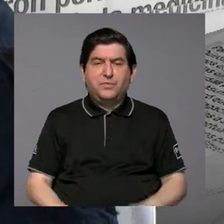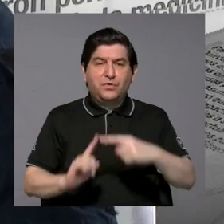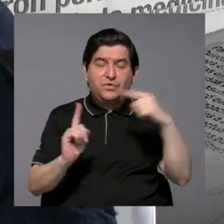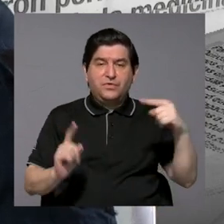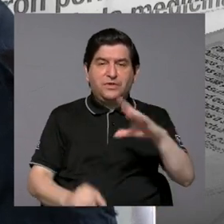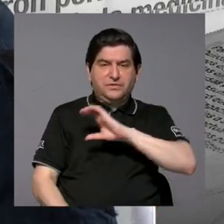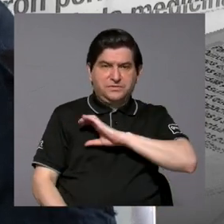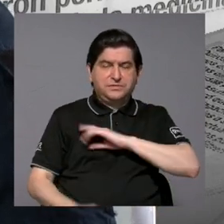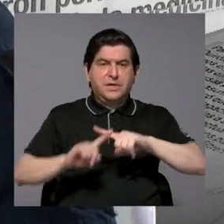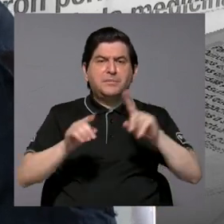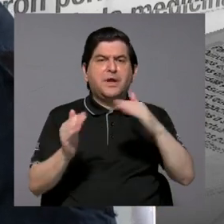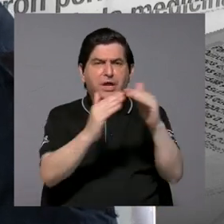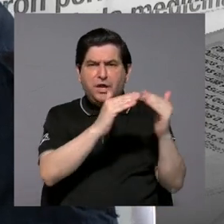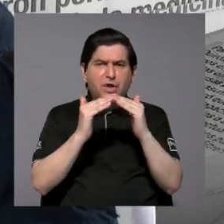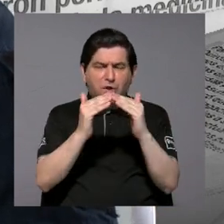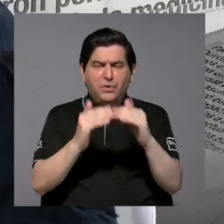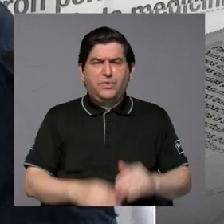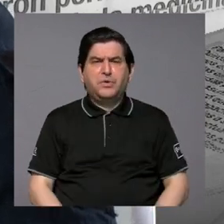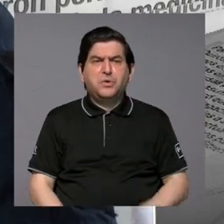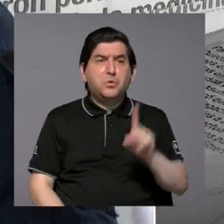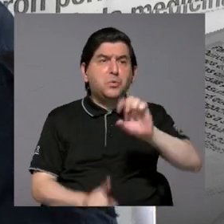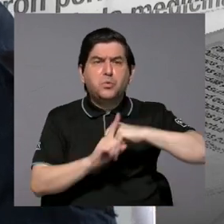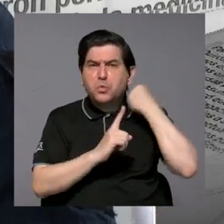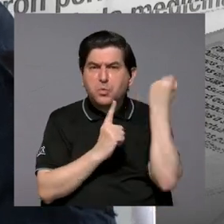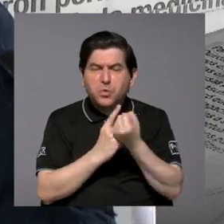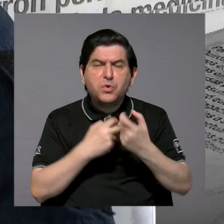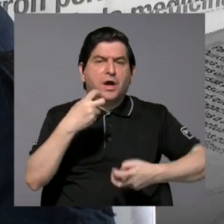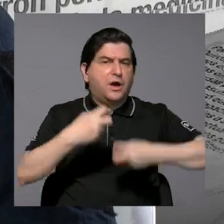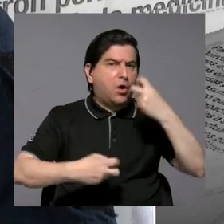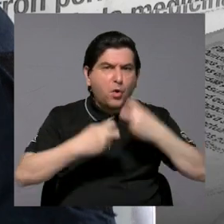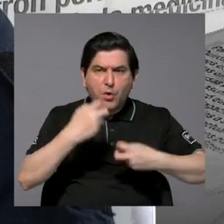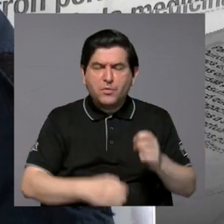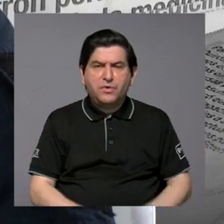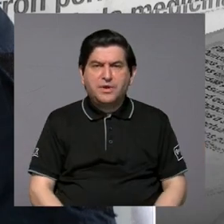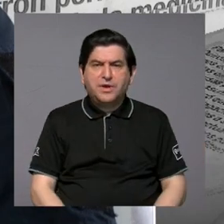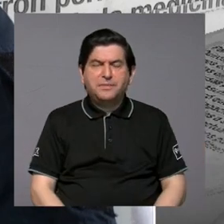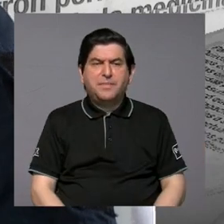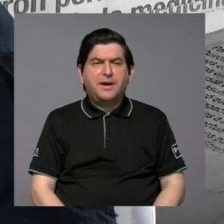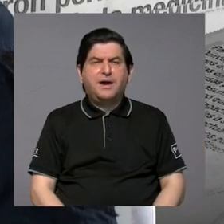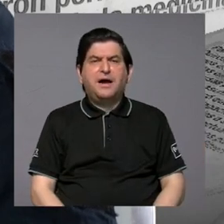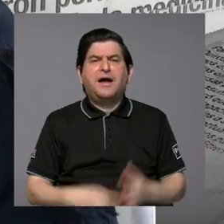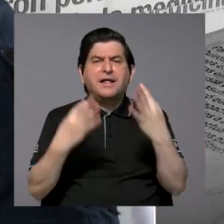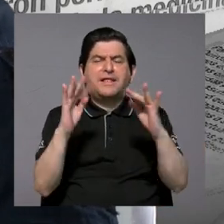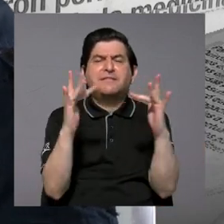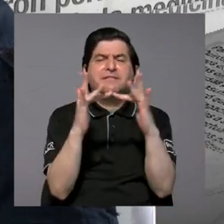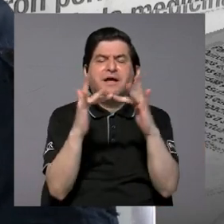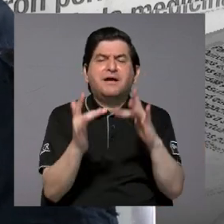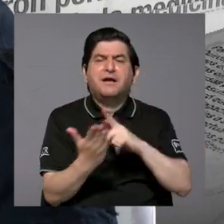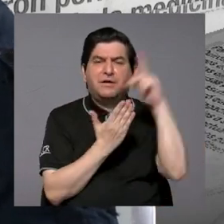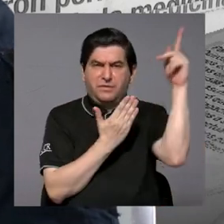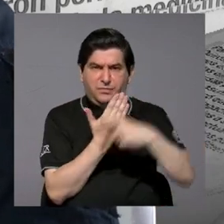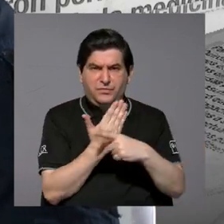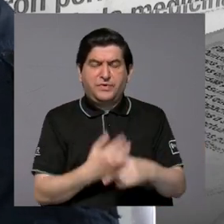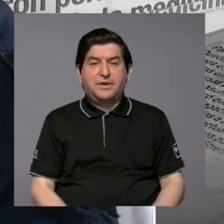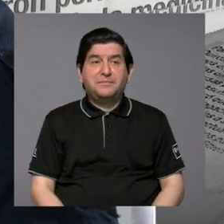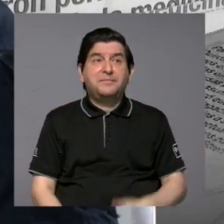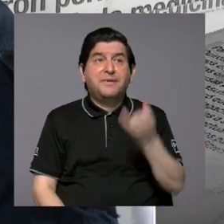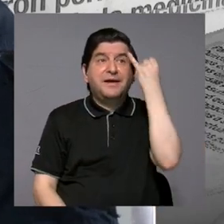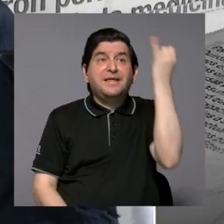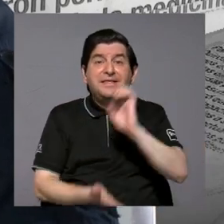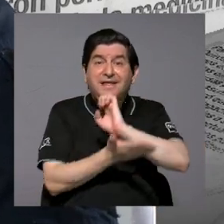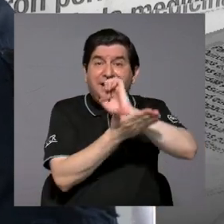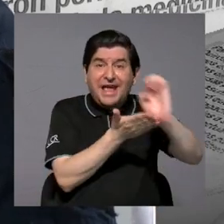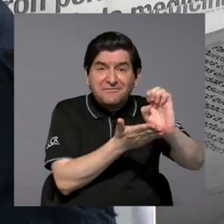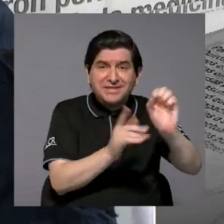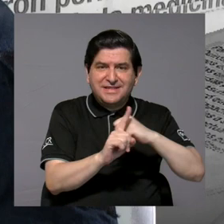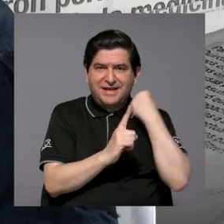las comunidades también cuando tienen alguna situación alguna problemática buscan el programa La idea es más bien prevenir que la